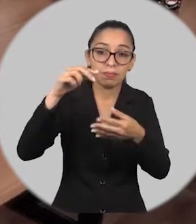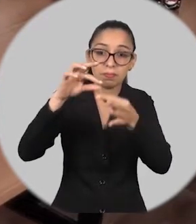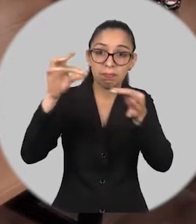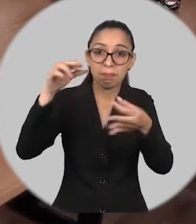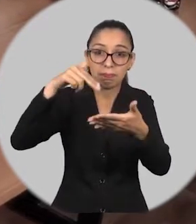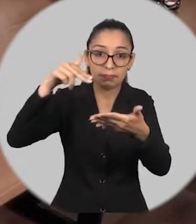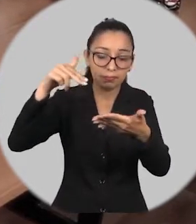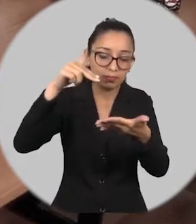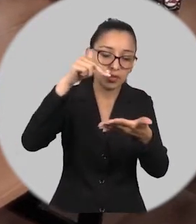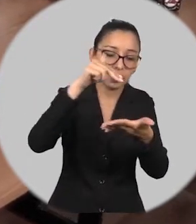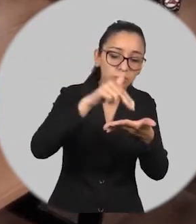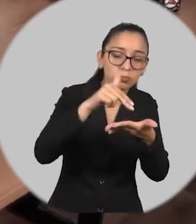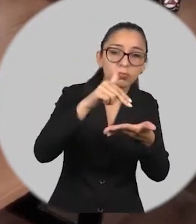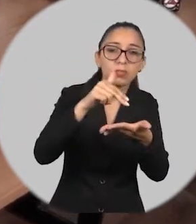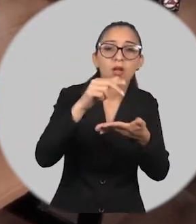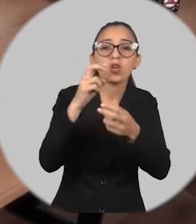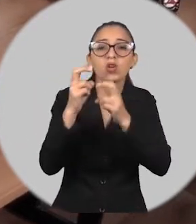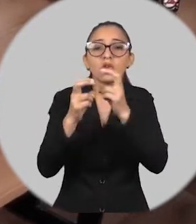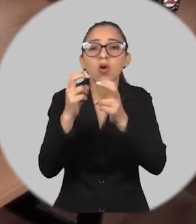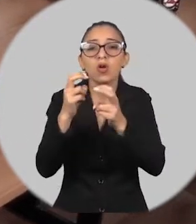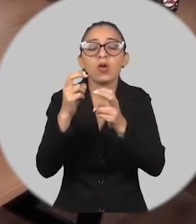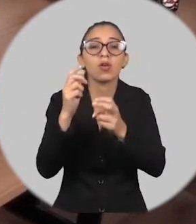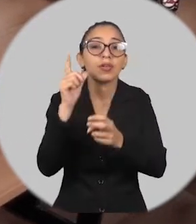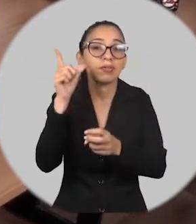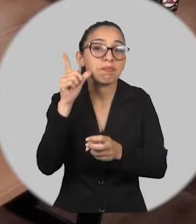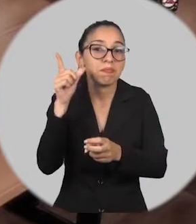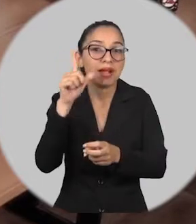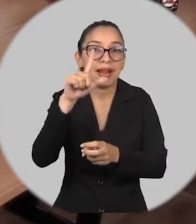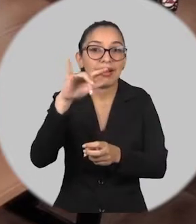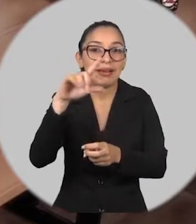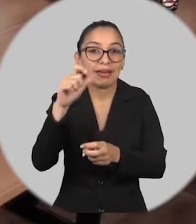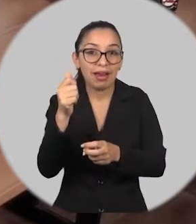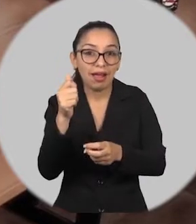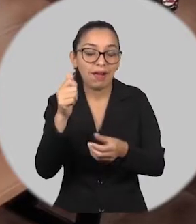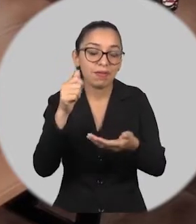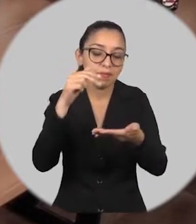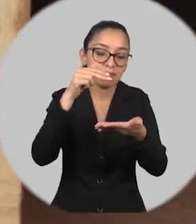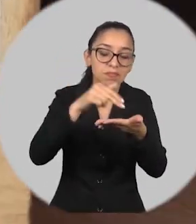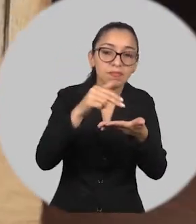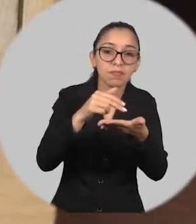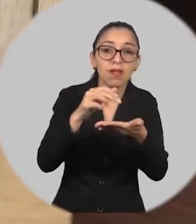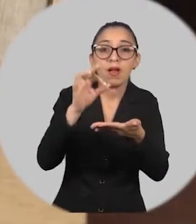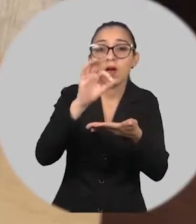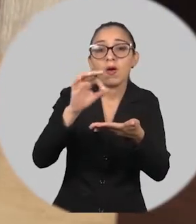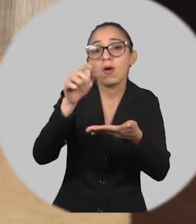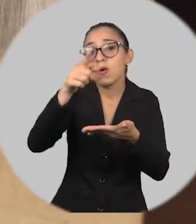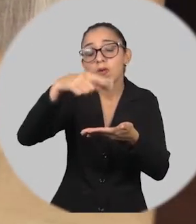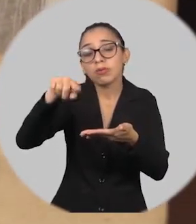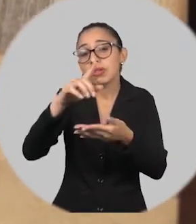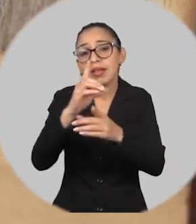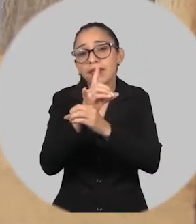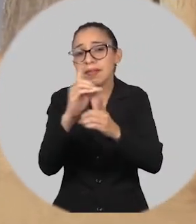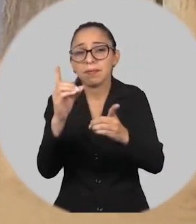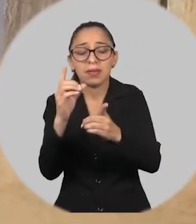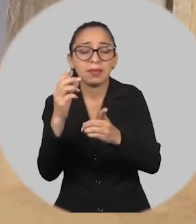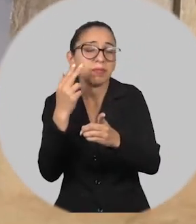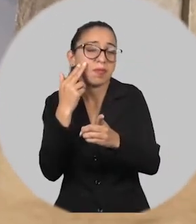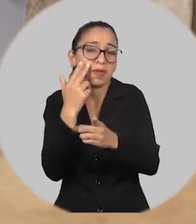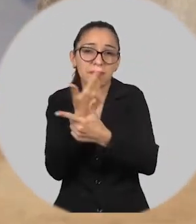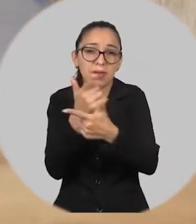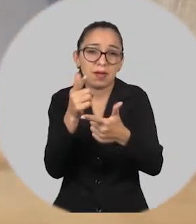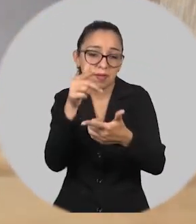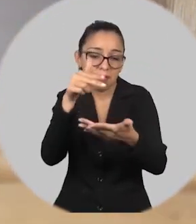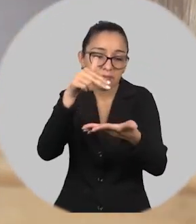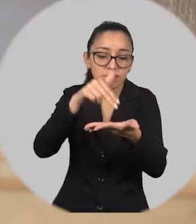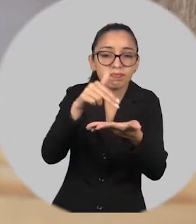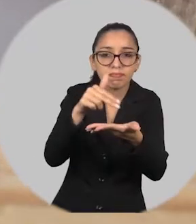del color púrpura. Si no se animan, pueden marcar sin ningún problema. Pero lo ideal es que hagan esto.